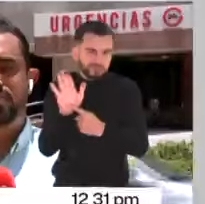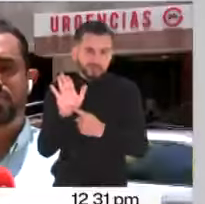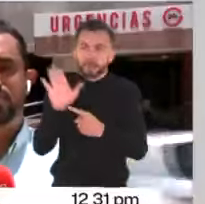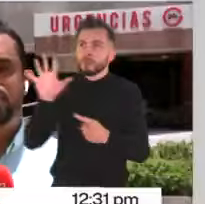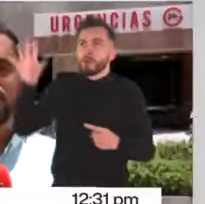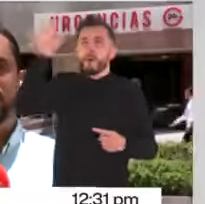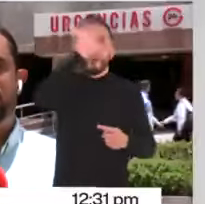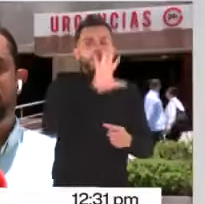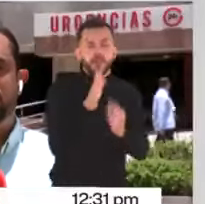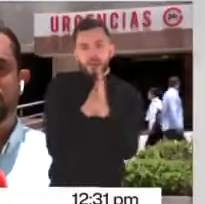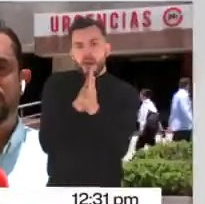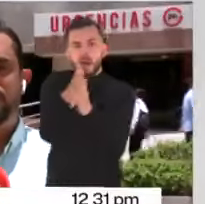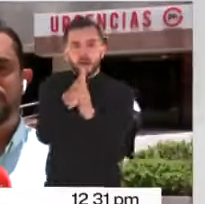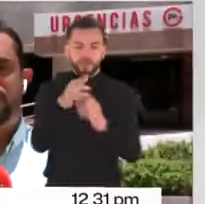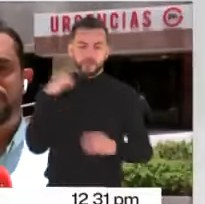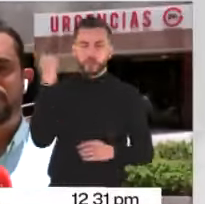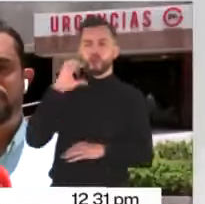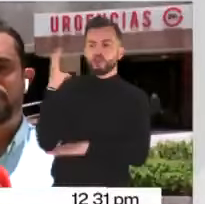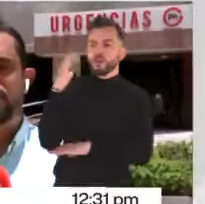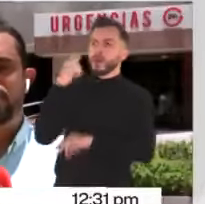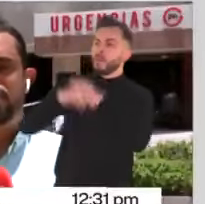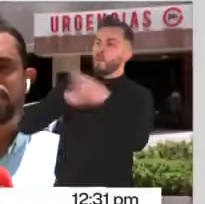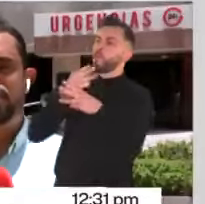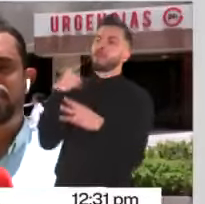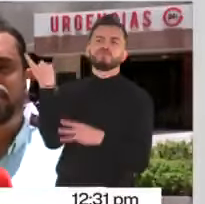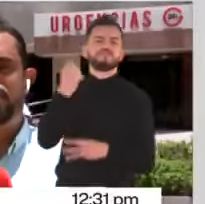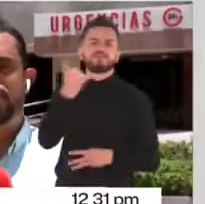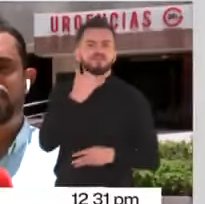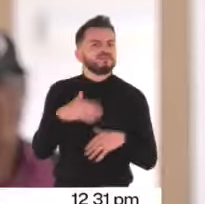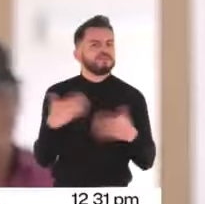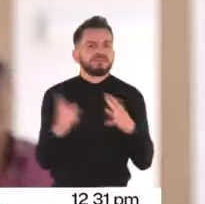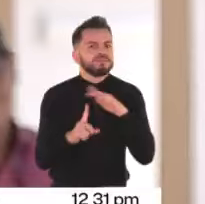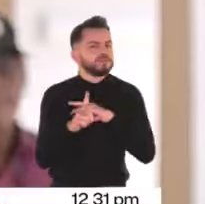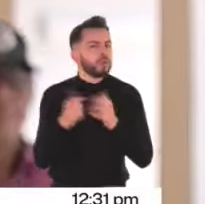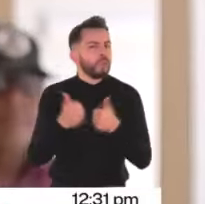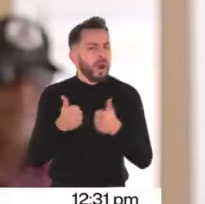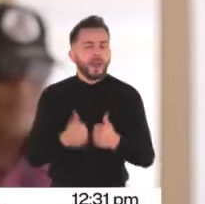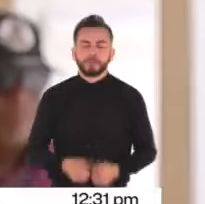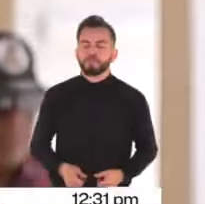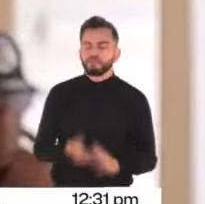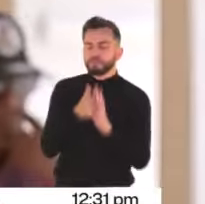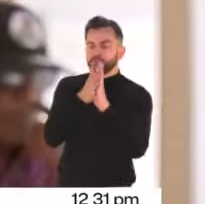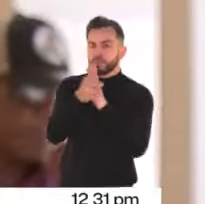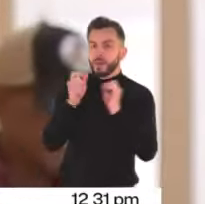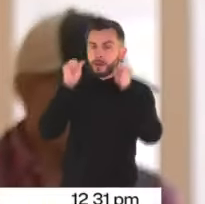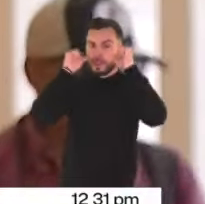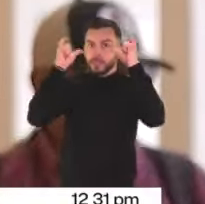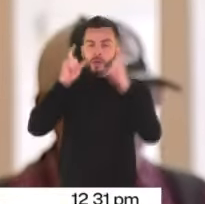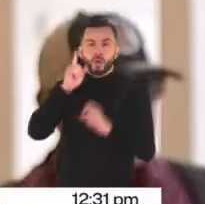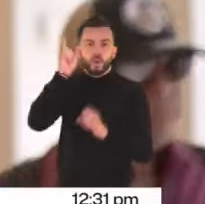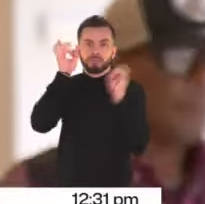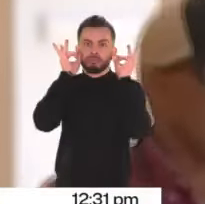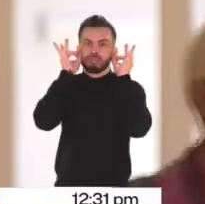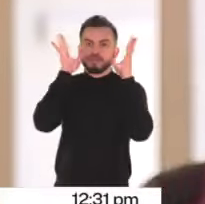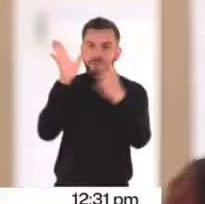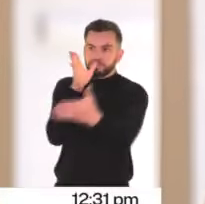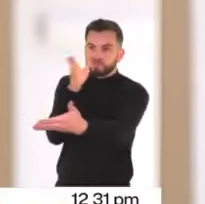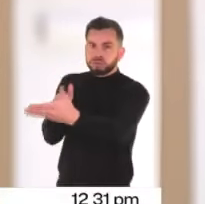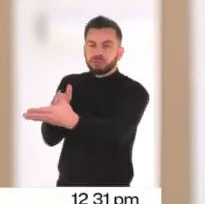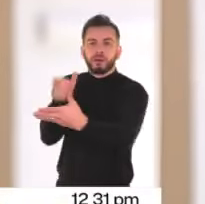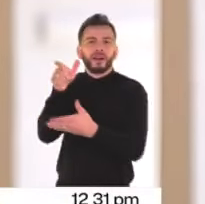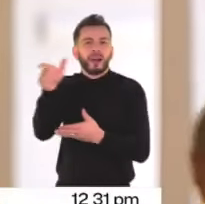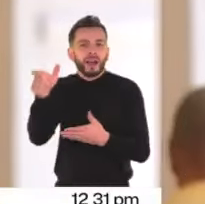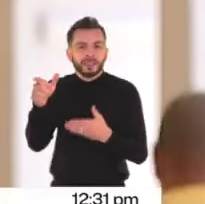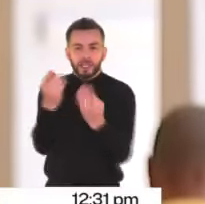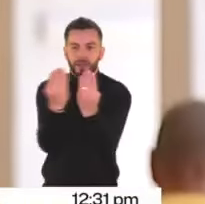sucede en Colombia y el mundo. Bienvenidos. Miren, mucha atención. Hay una grave amenaza de atentado contra el Palacio de